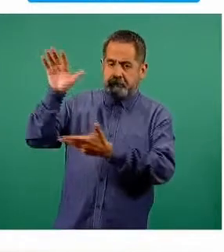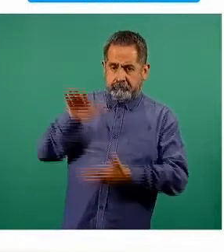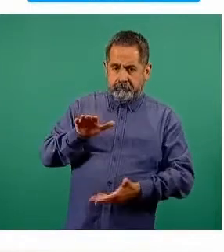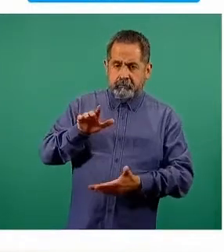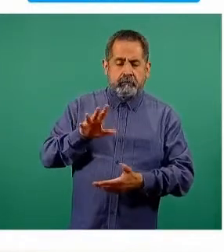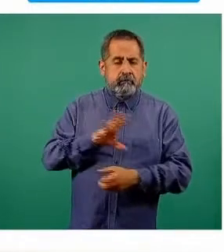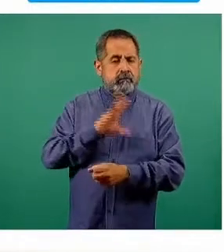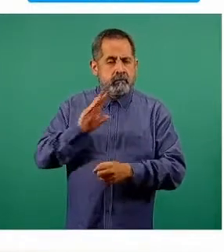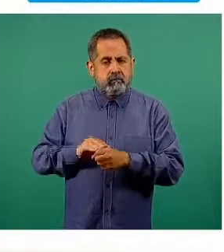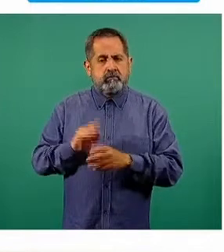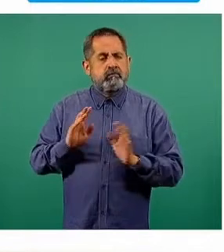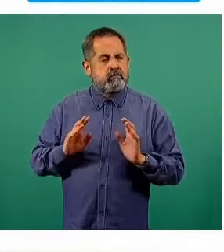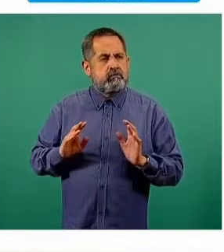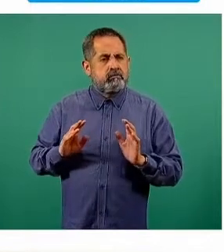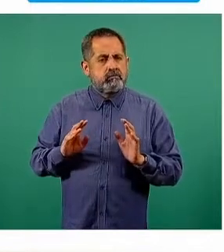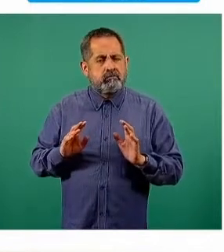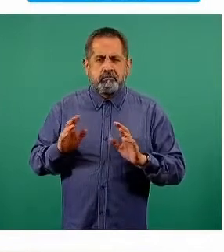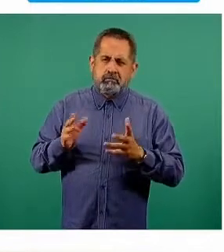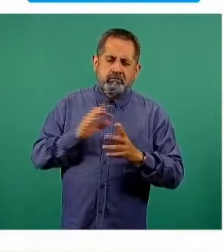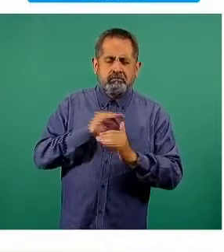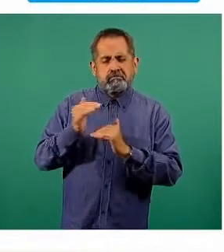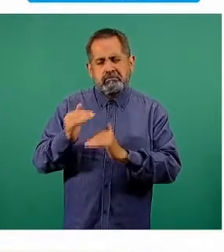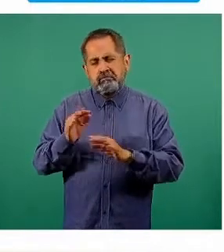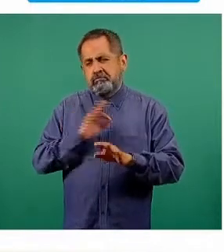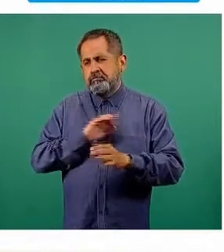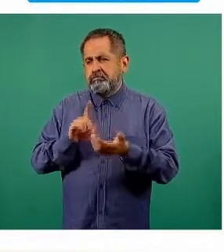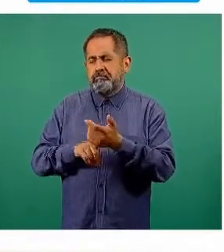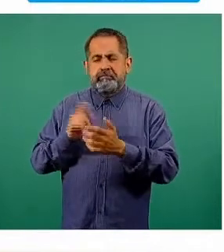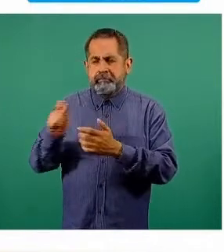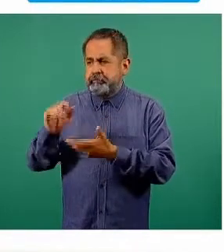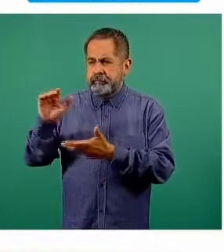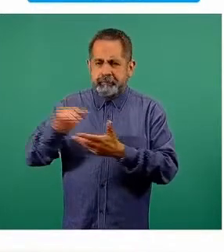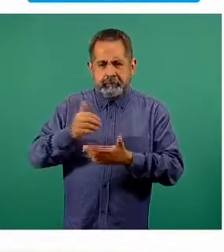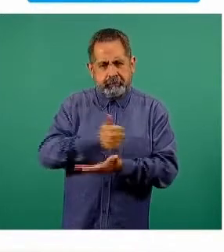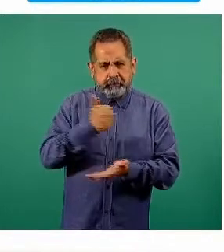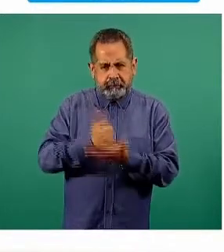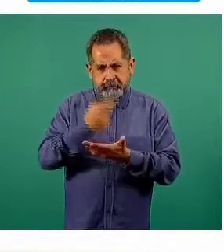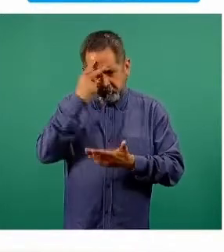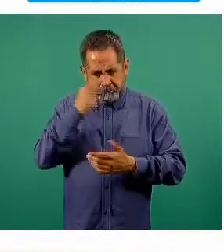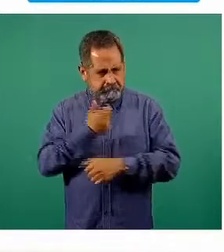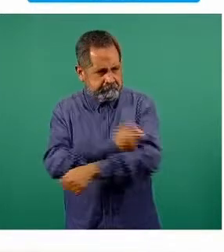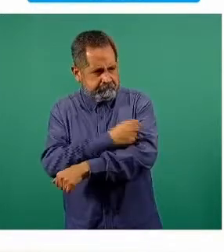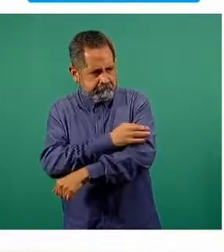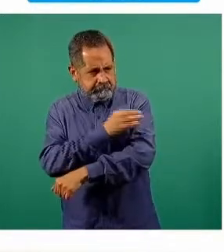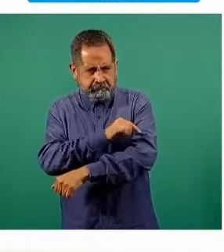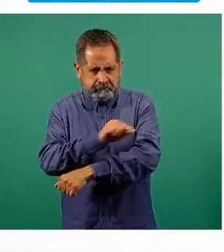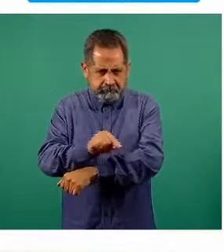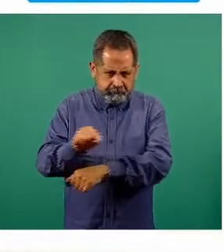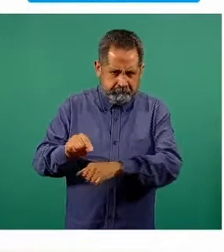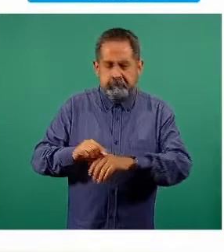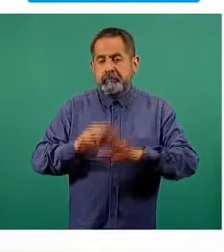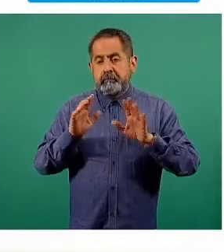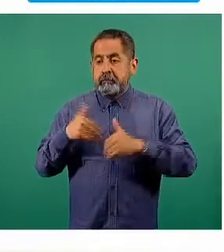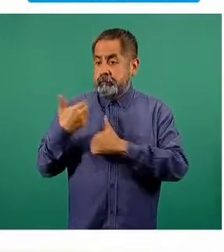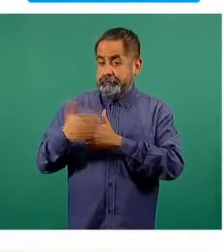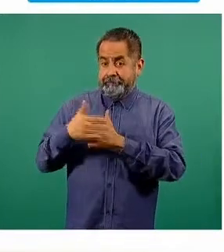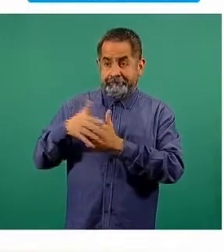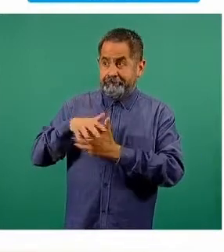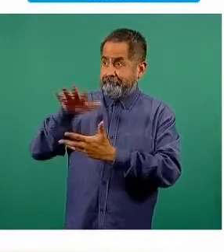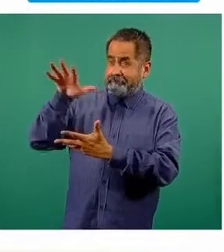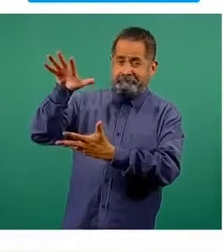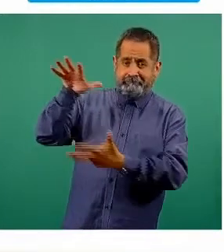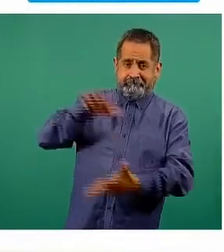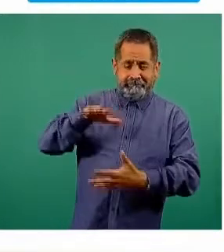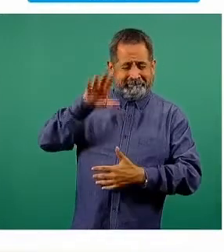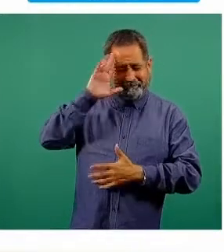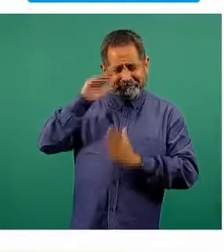un embarque relativamente limitado que se utilizó en la Ciudad de México y que muy pronto vamos a tener ya en una escala